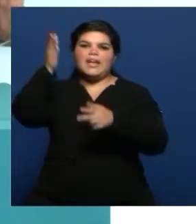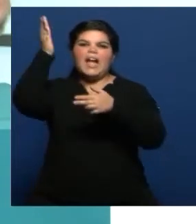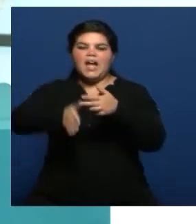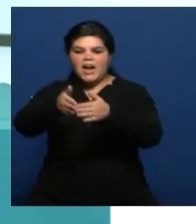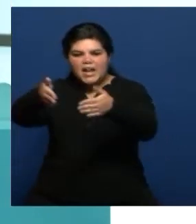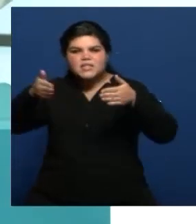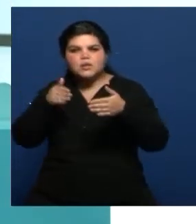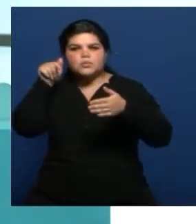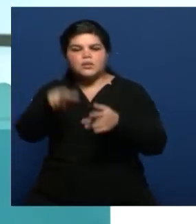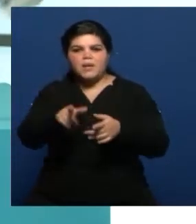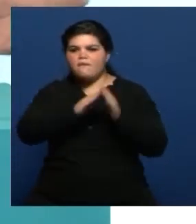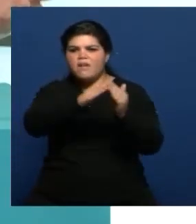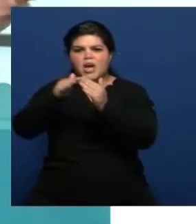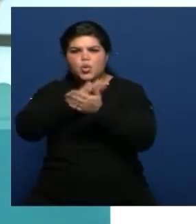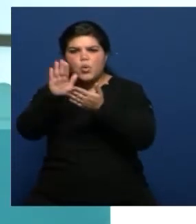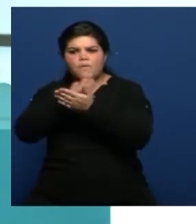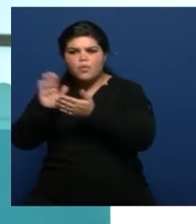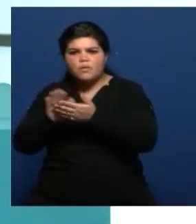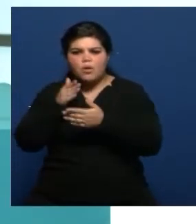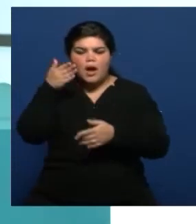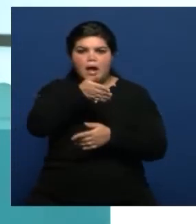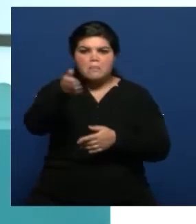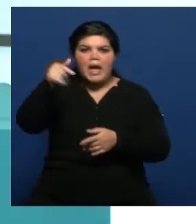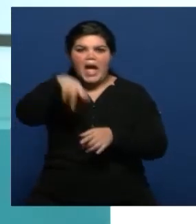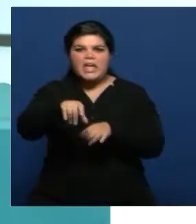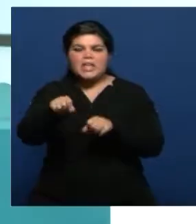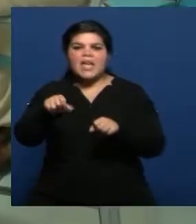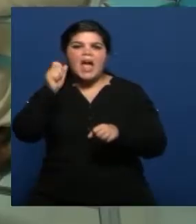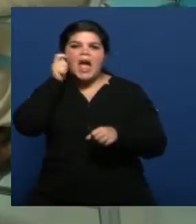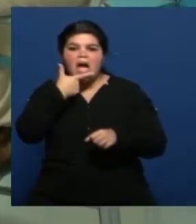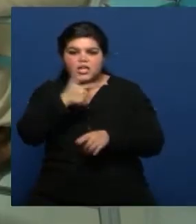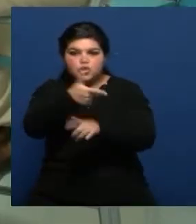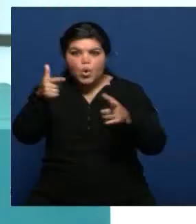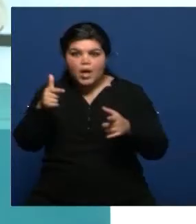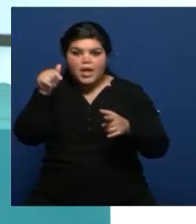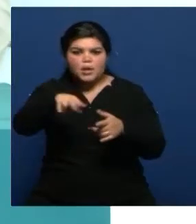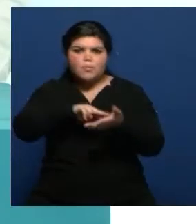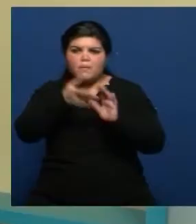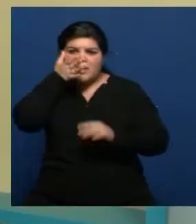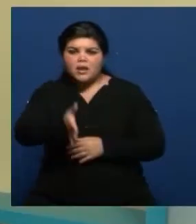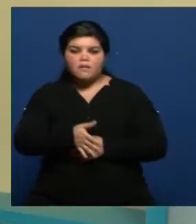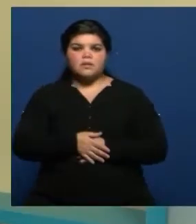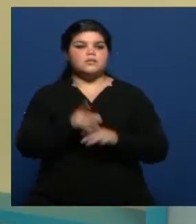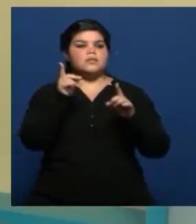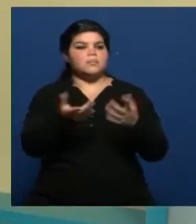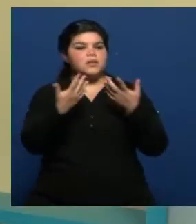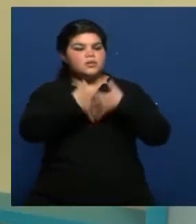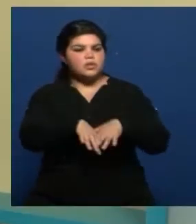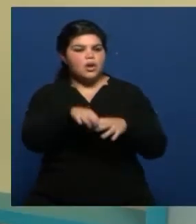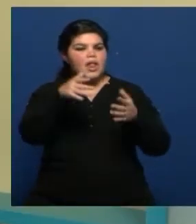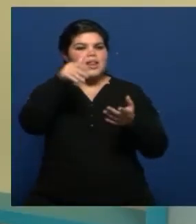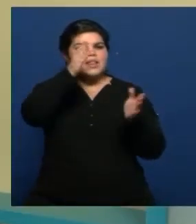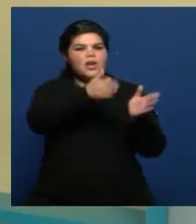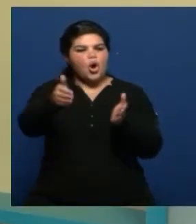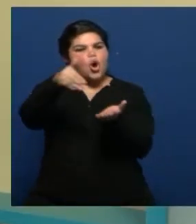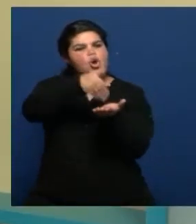nuevos. Todos los barrios en todos donde no hay red de gas. Sí. Es decir, es tremendo. Y eso también tiene que ver un poco con el ordenamiento territorial, ¿no? En